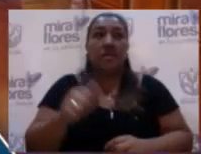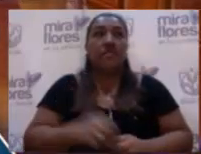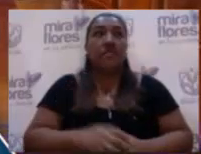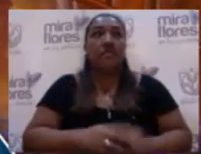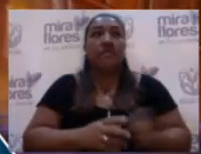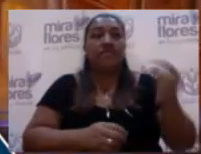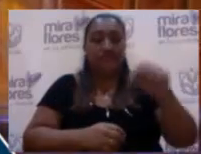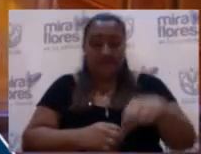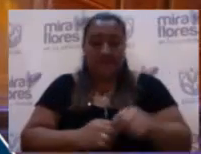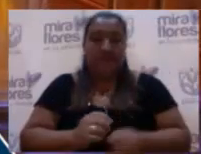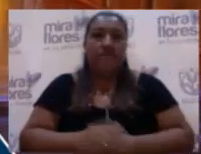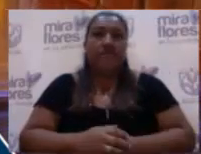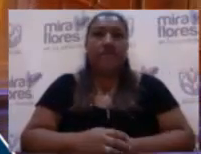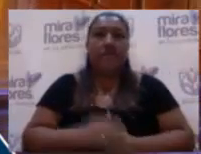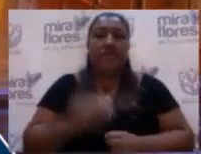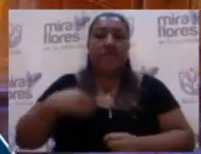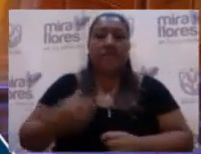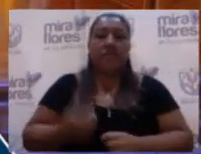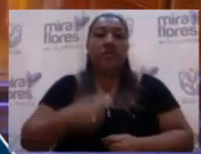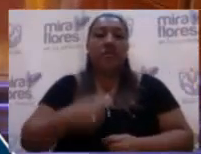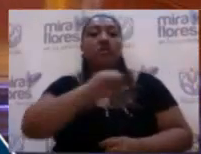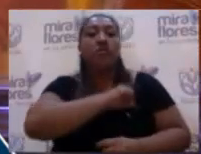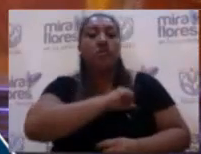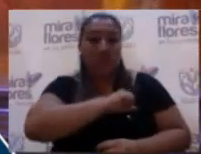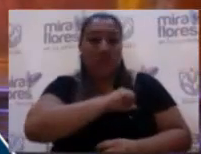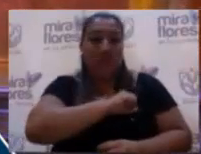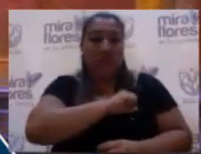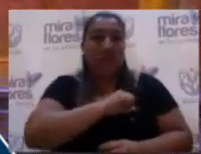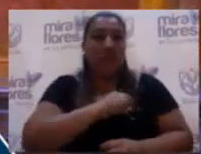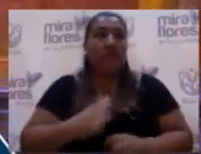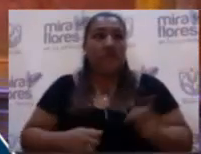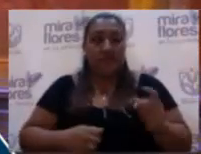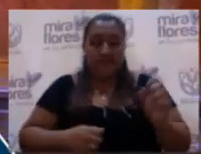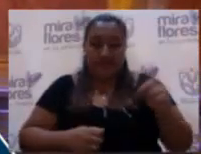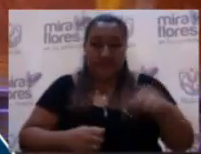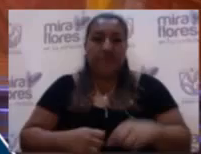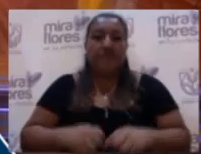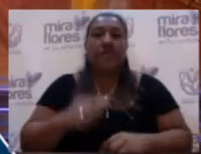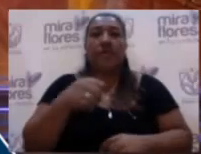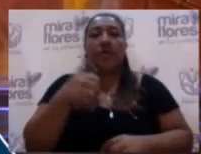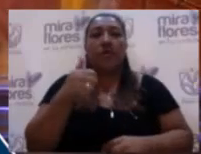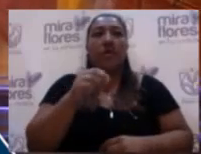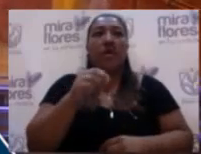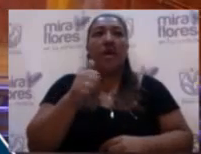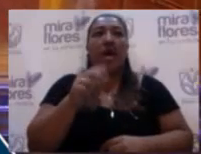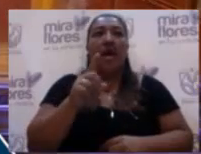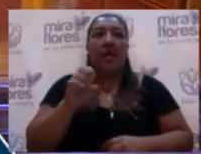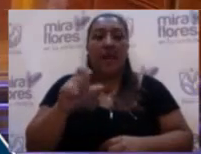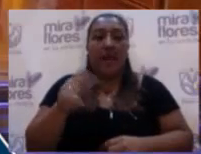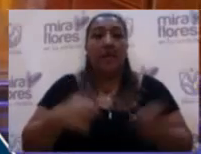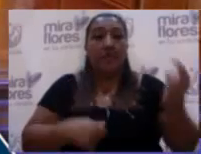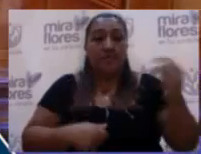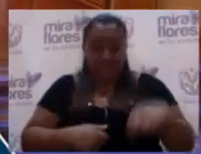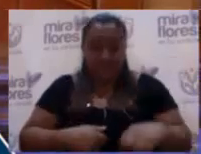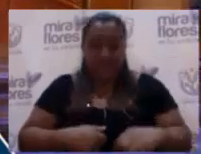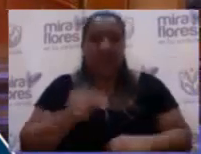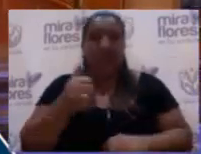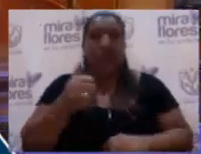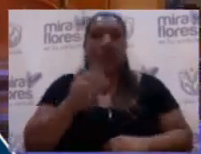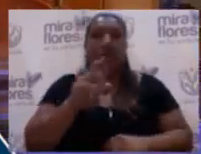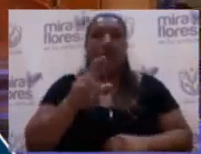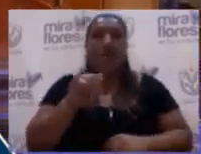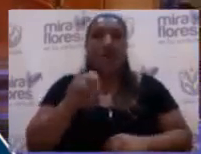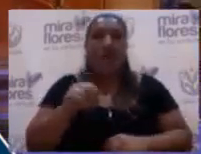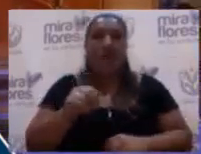Olavide. Señora Susana Stiglitz Watson. Señorita Daniela Lozano Vítor. Señora Franca